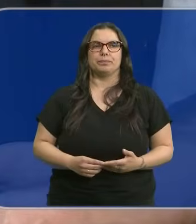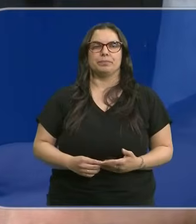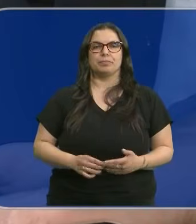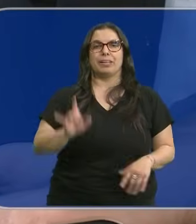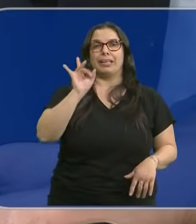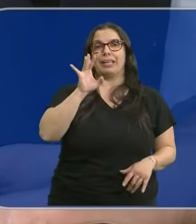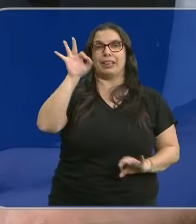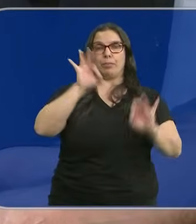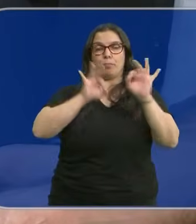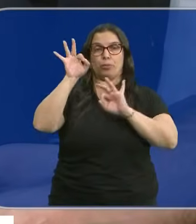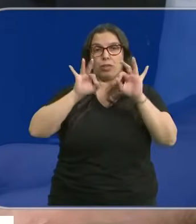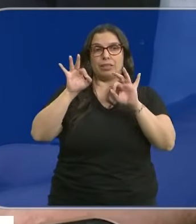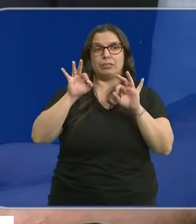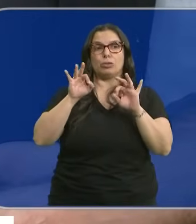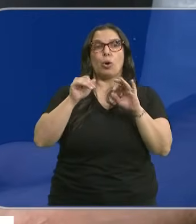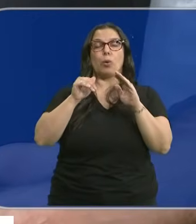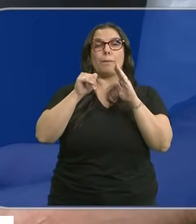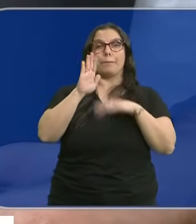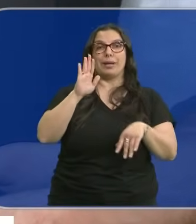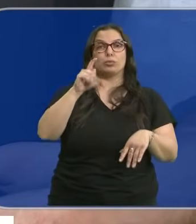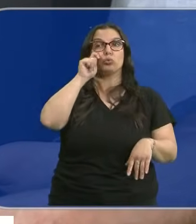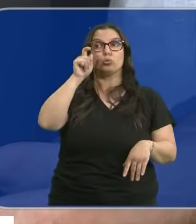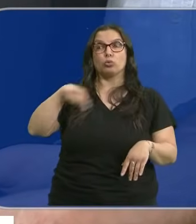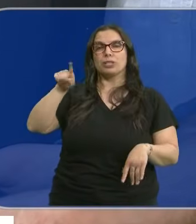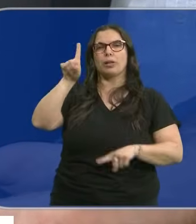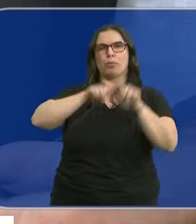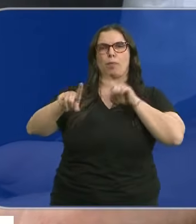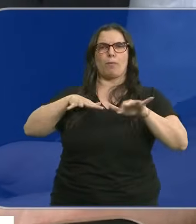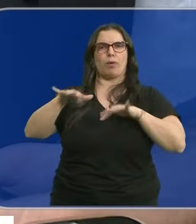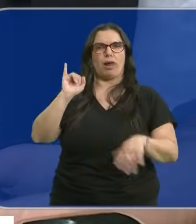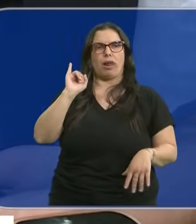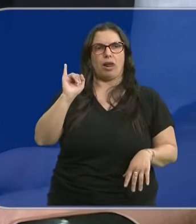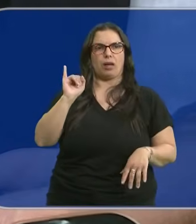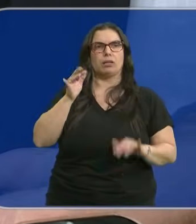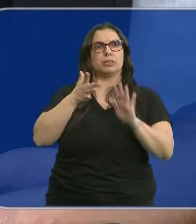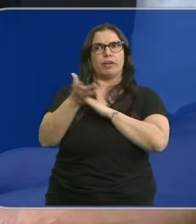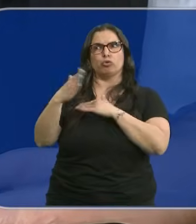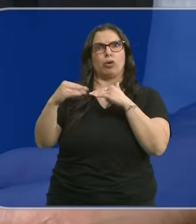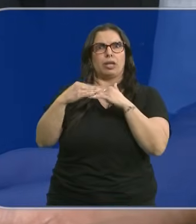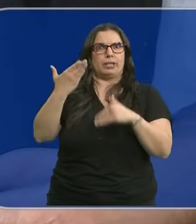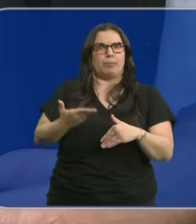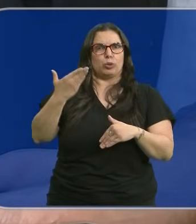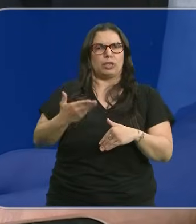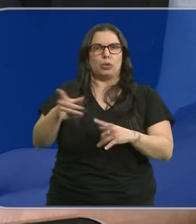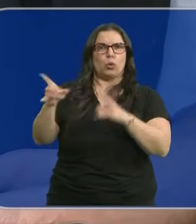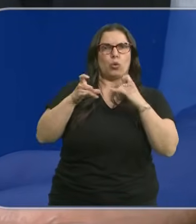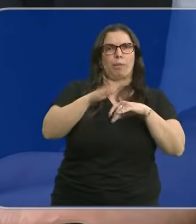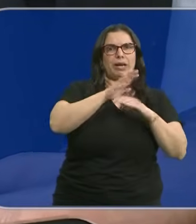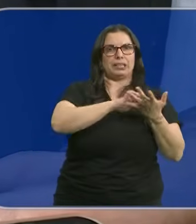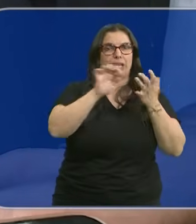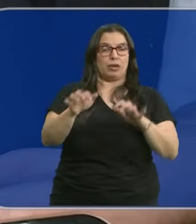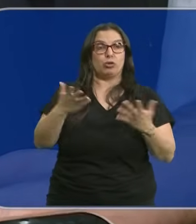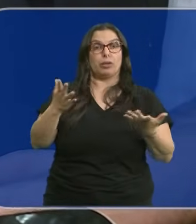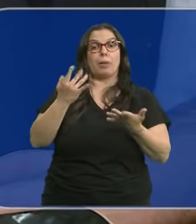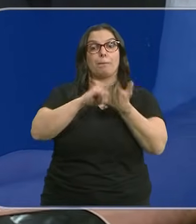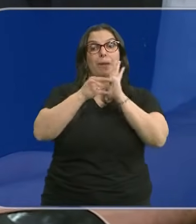Más del 15% de los turistas tienen algún problema de movilidad y es un nicho de cliente muy importante para Castilla y León. Y